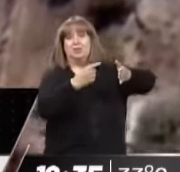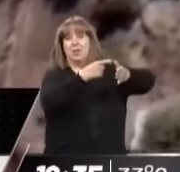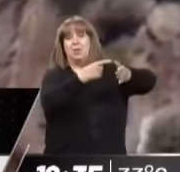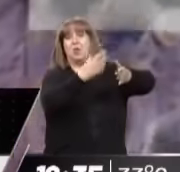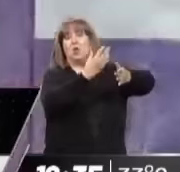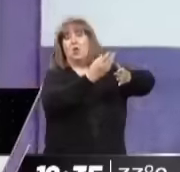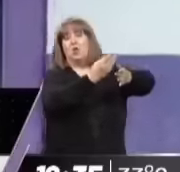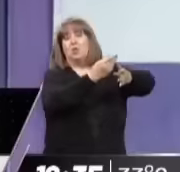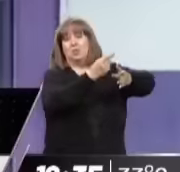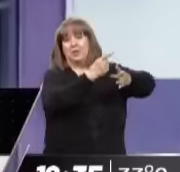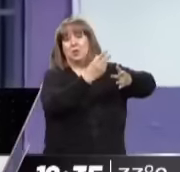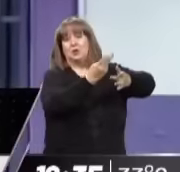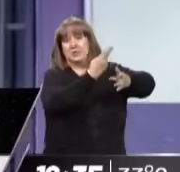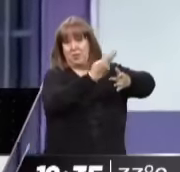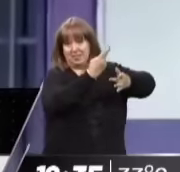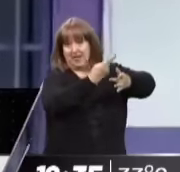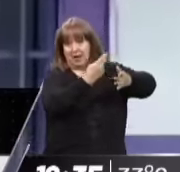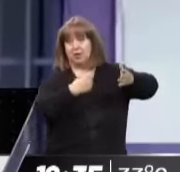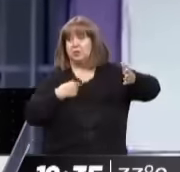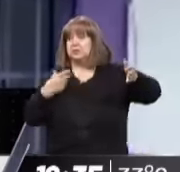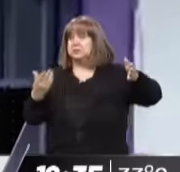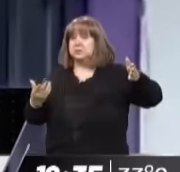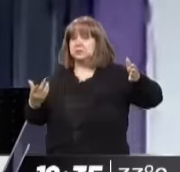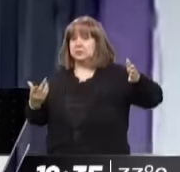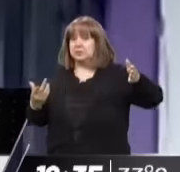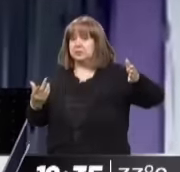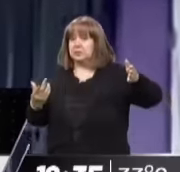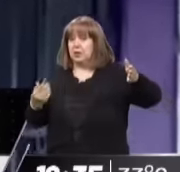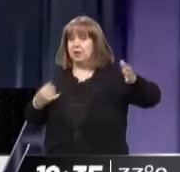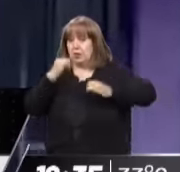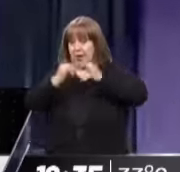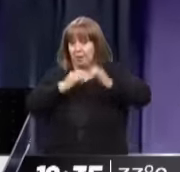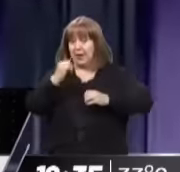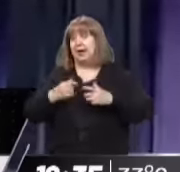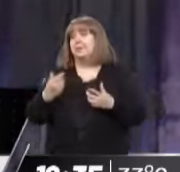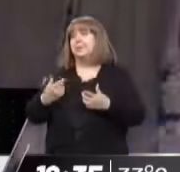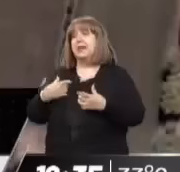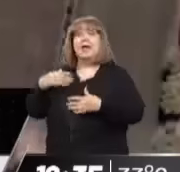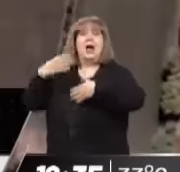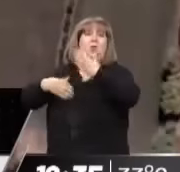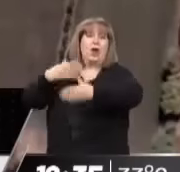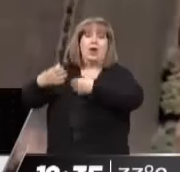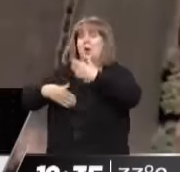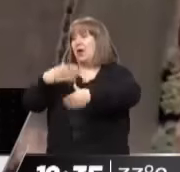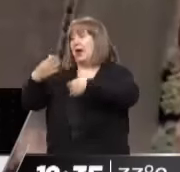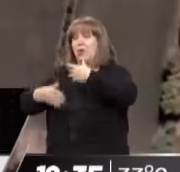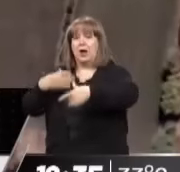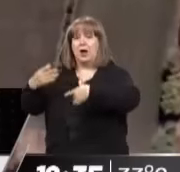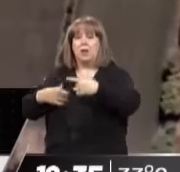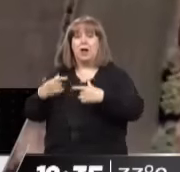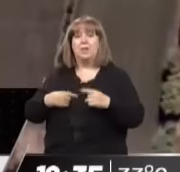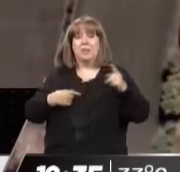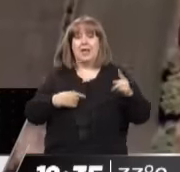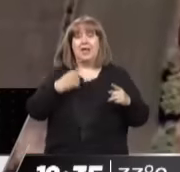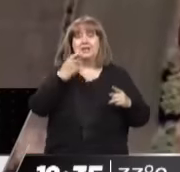de un mito urbano que va a terminar quizás haciendo esto, porque te cuento, los chicos habían jugado en otras oportunidades con este chico los